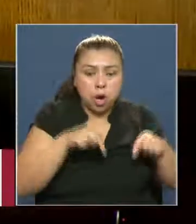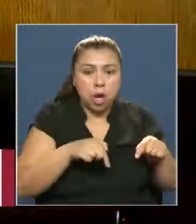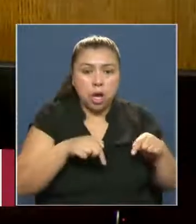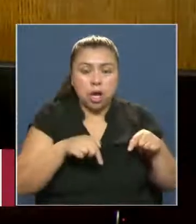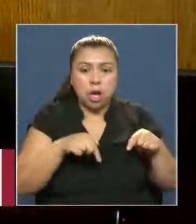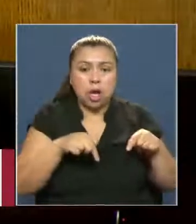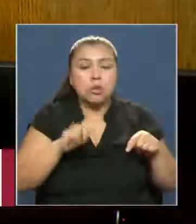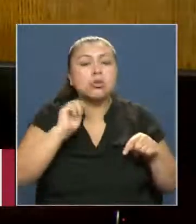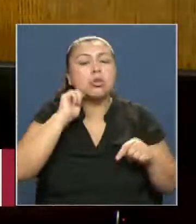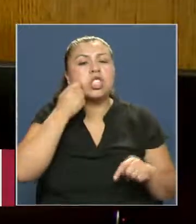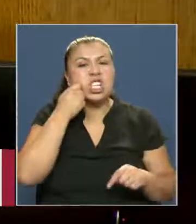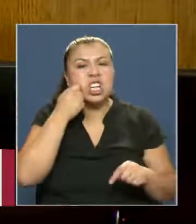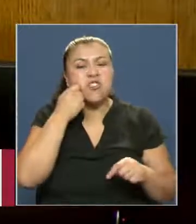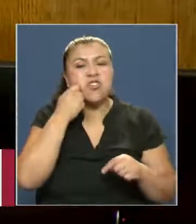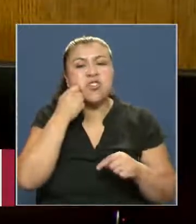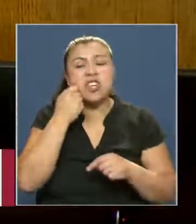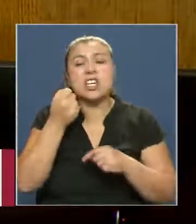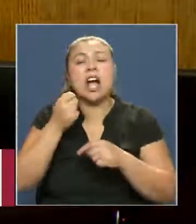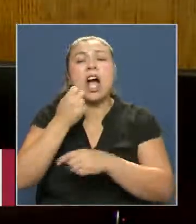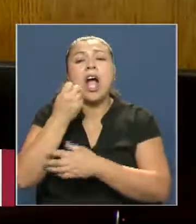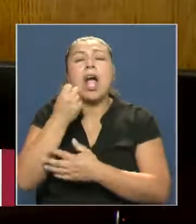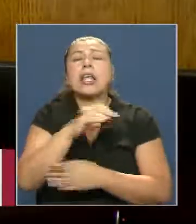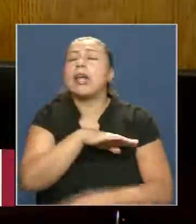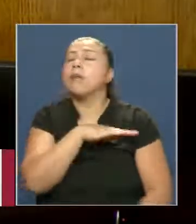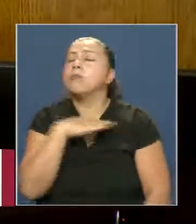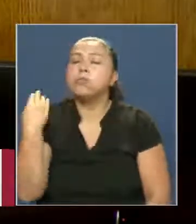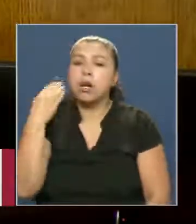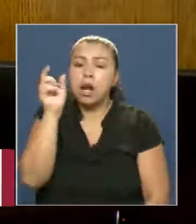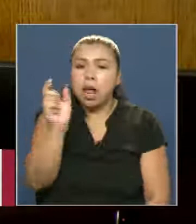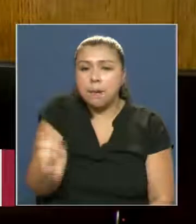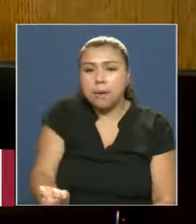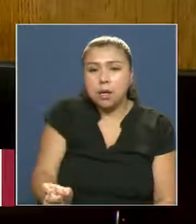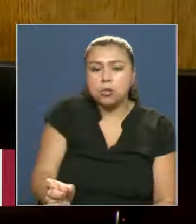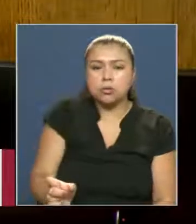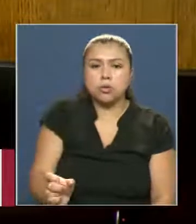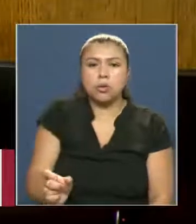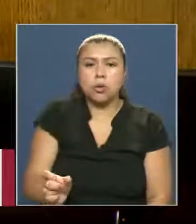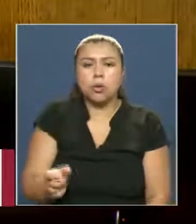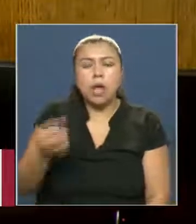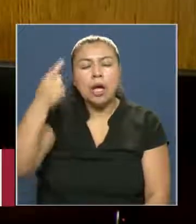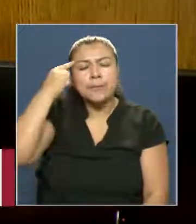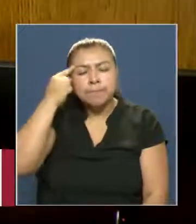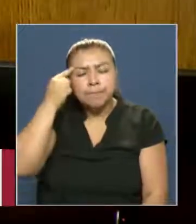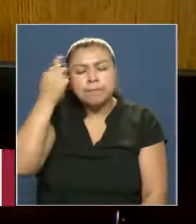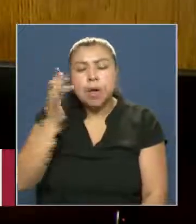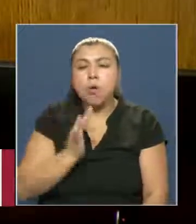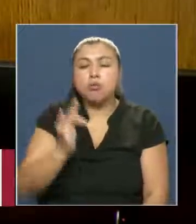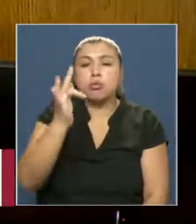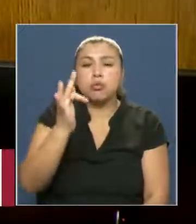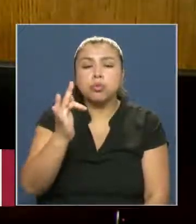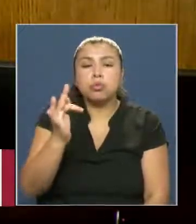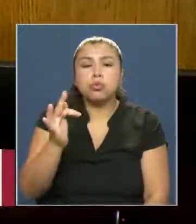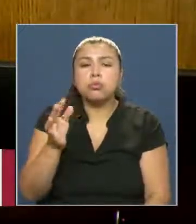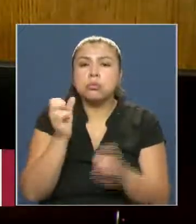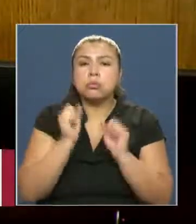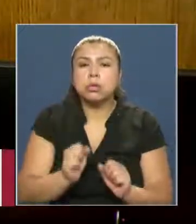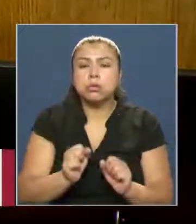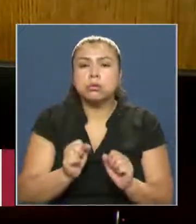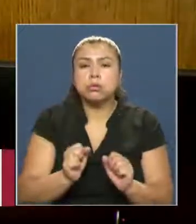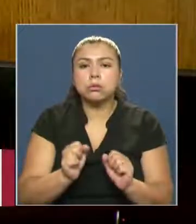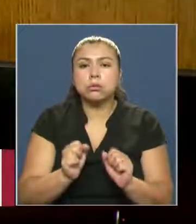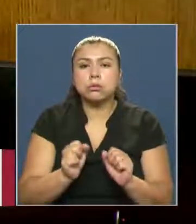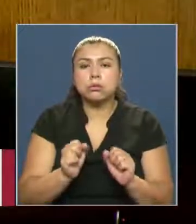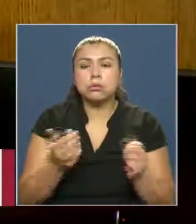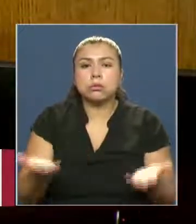propiedad significa la pérdida de una vida, la cerrazón de un futuro posible, etcétera?